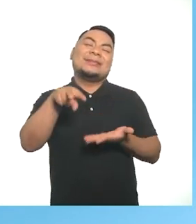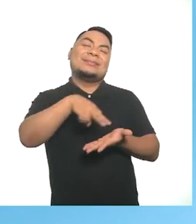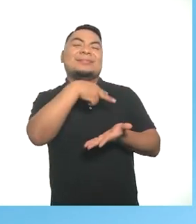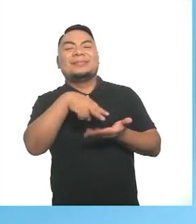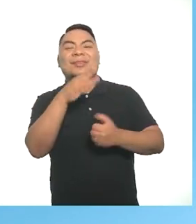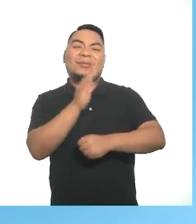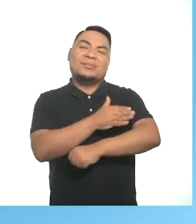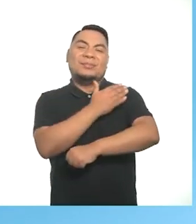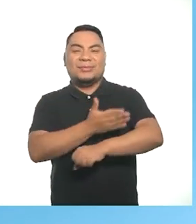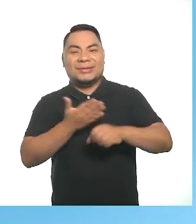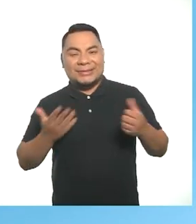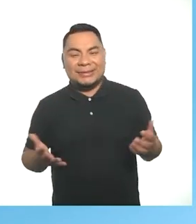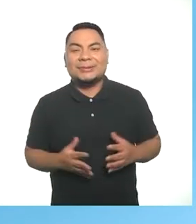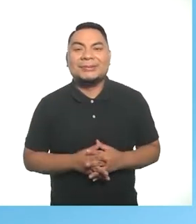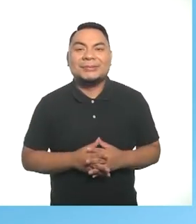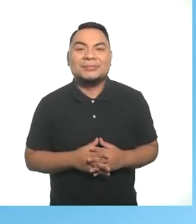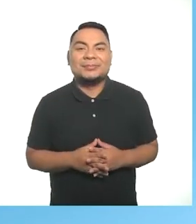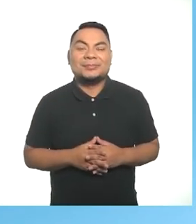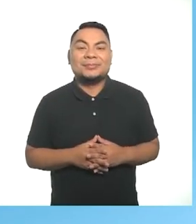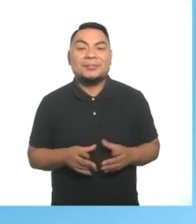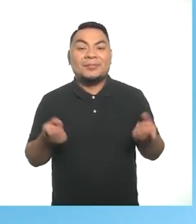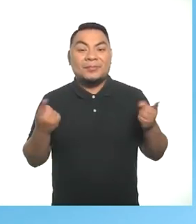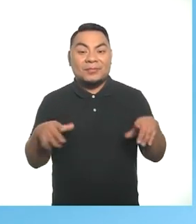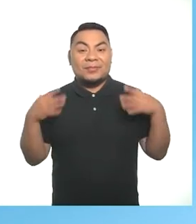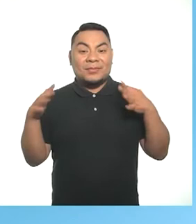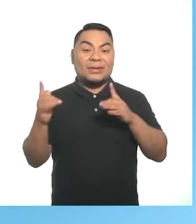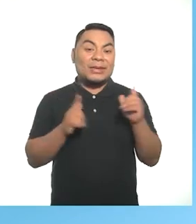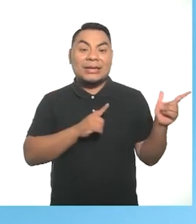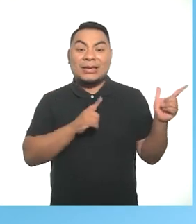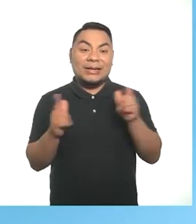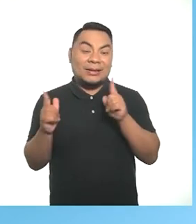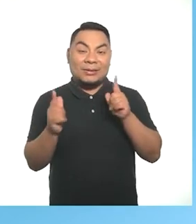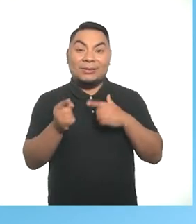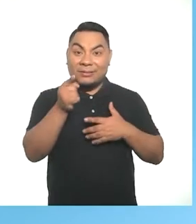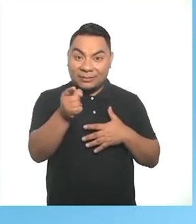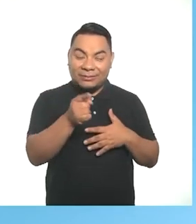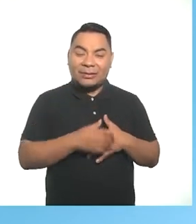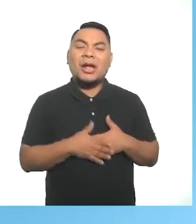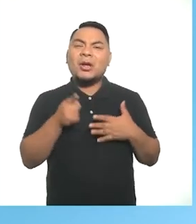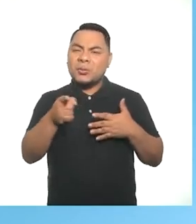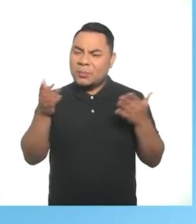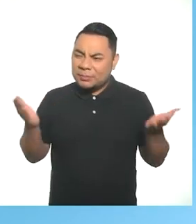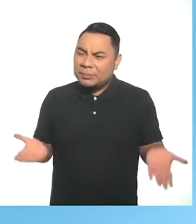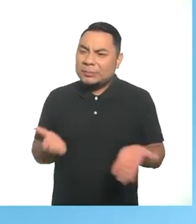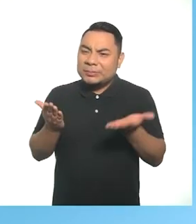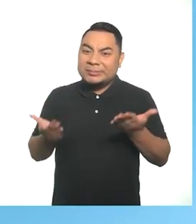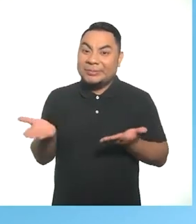poco más con los pasos. Cuando ya esté lista o listo,